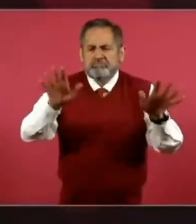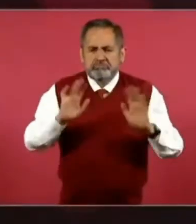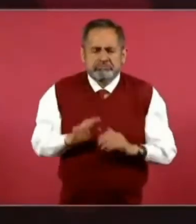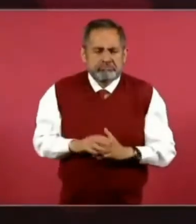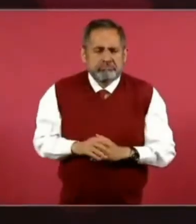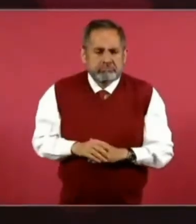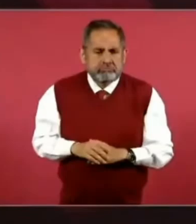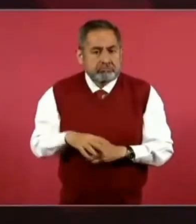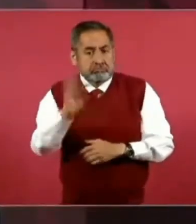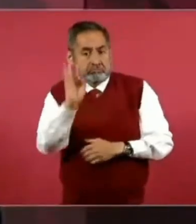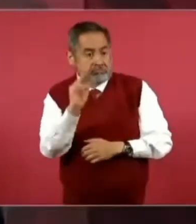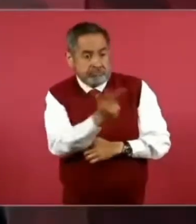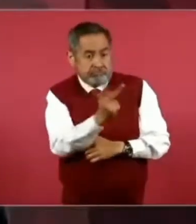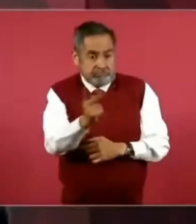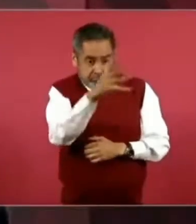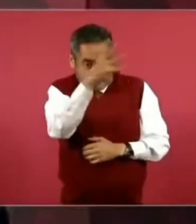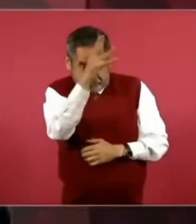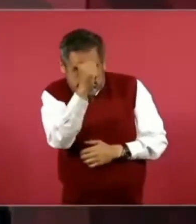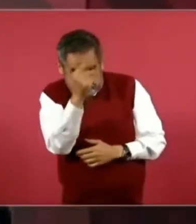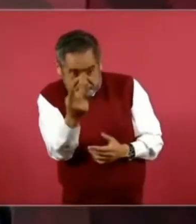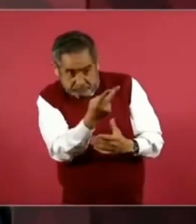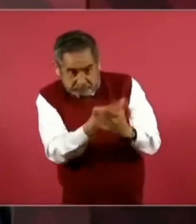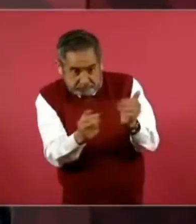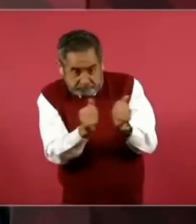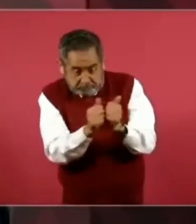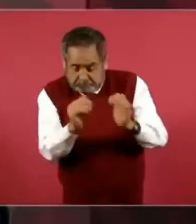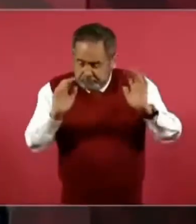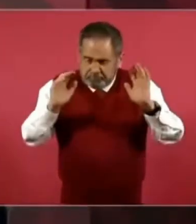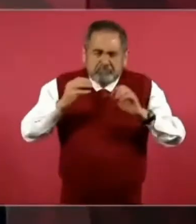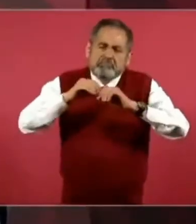Si tenían acuerdo